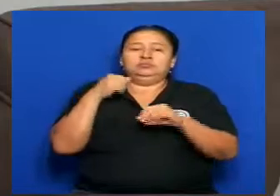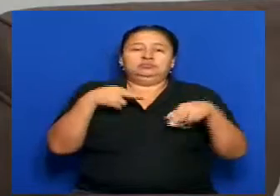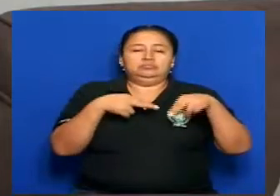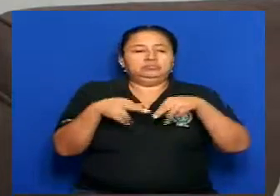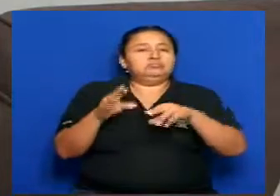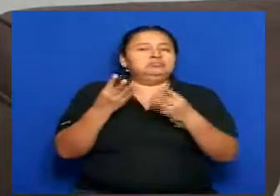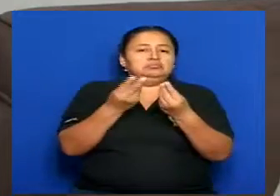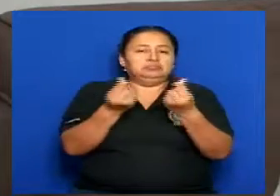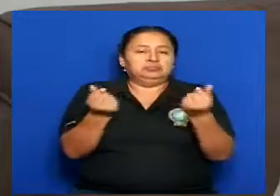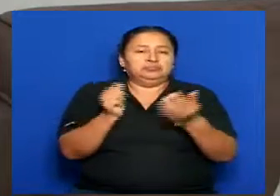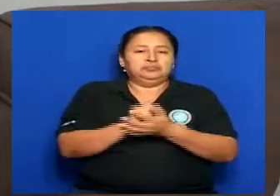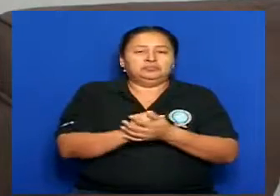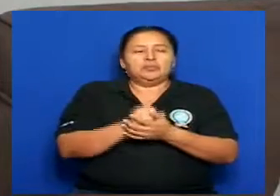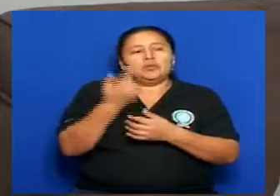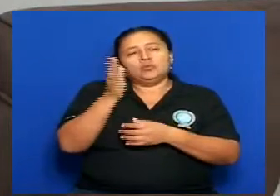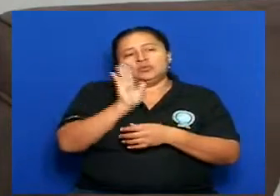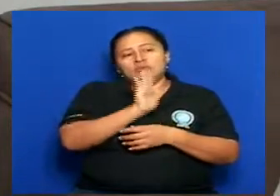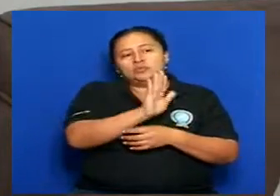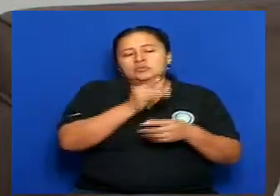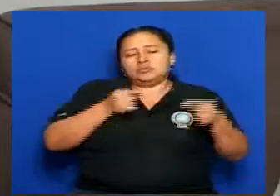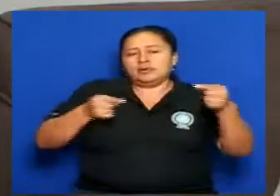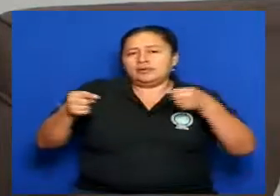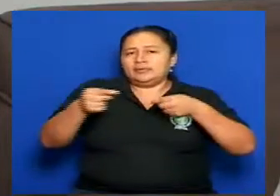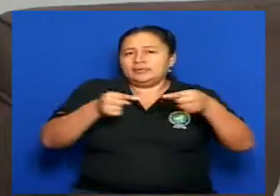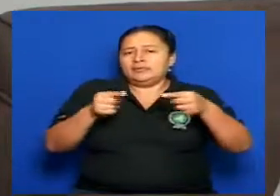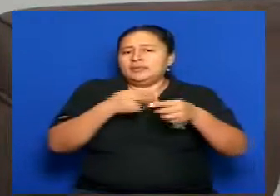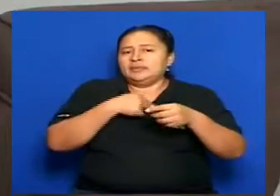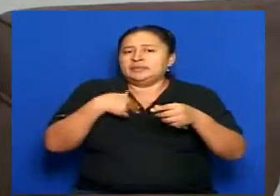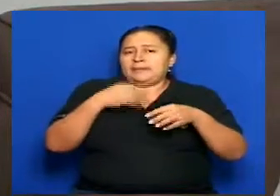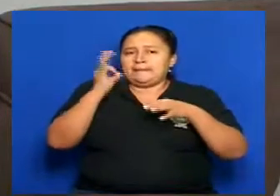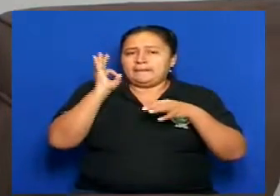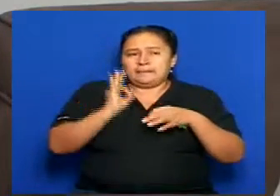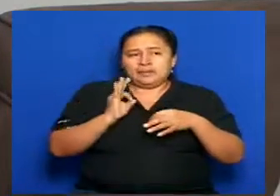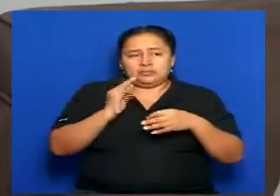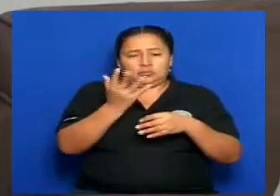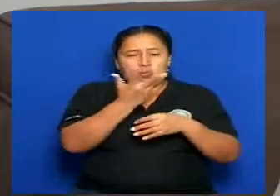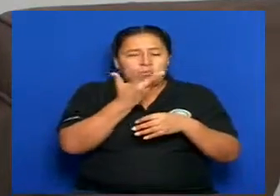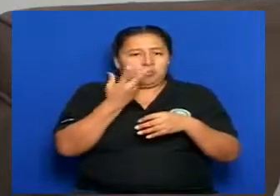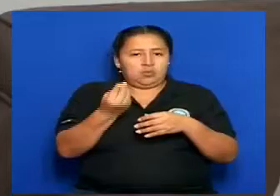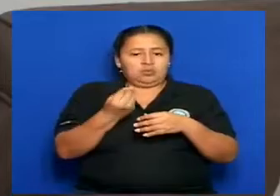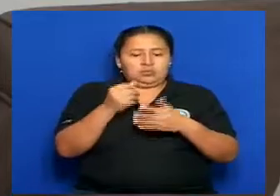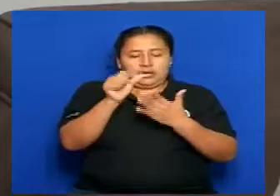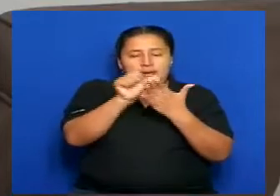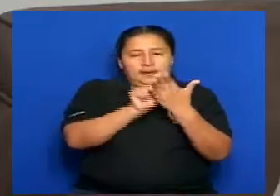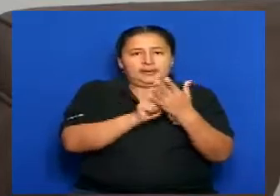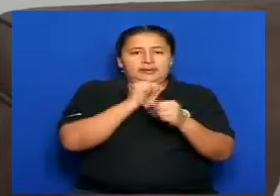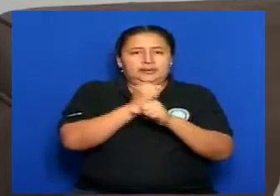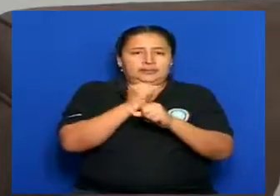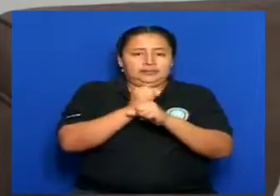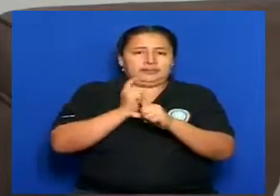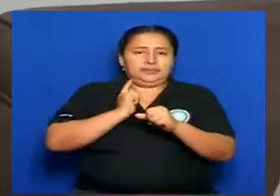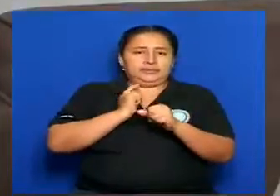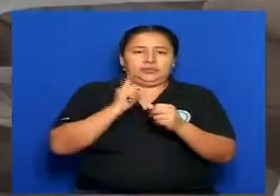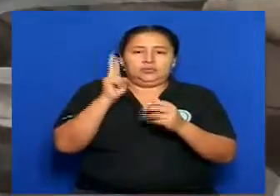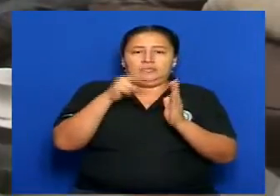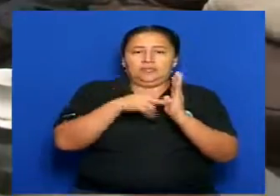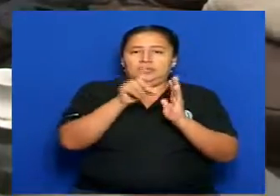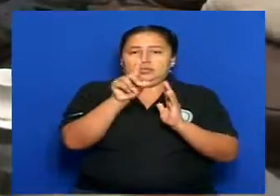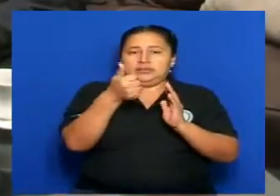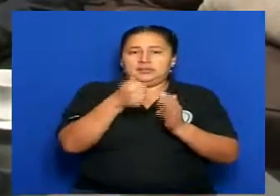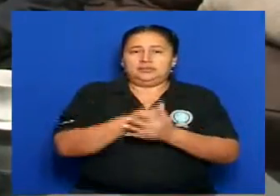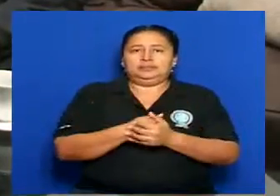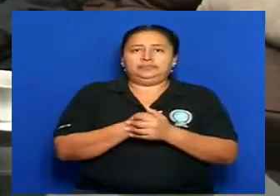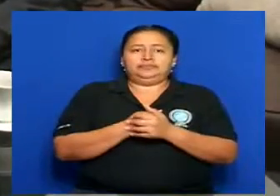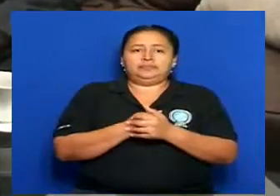cuáles serán sus estrategias para hacer efectiva toda esta agenda que tiene programada 2016